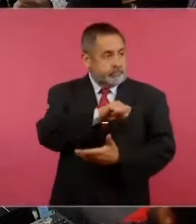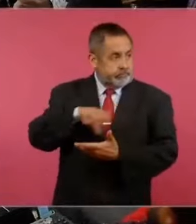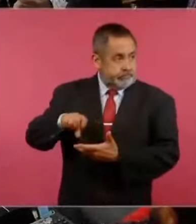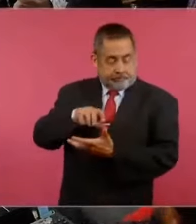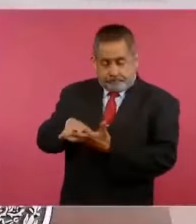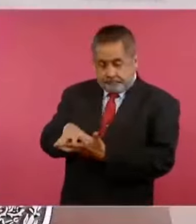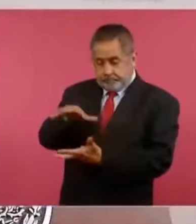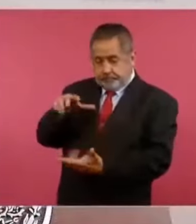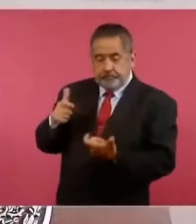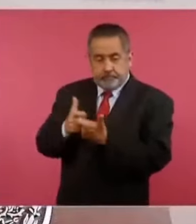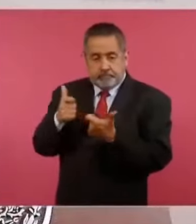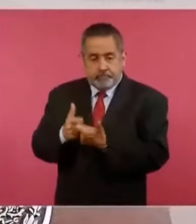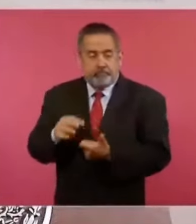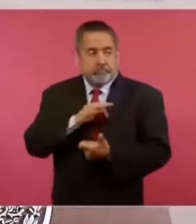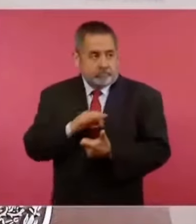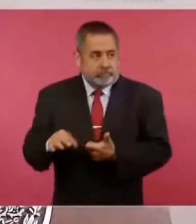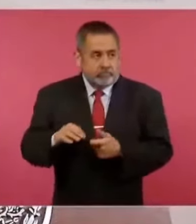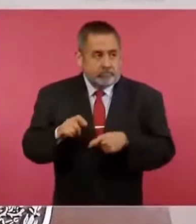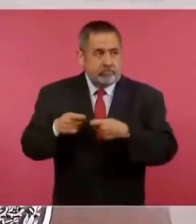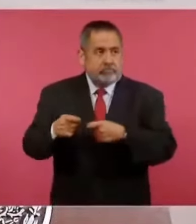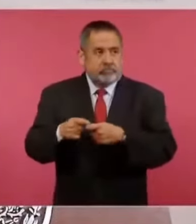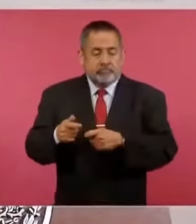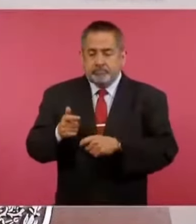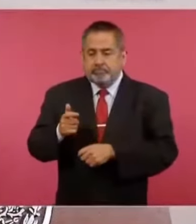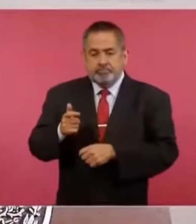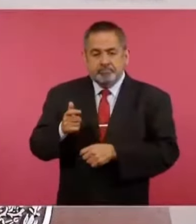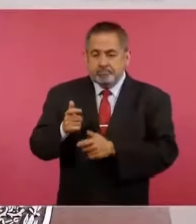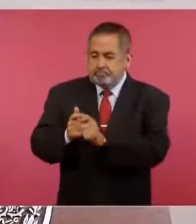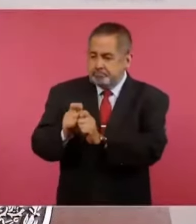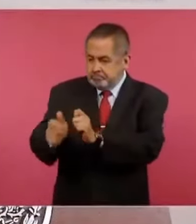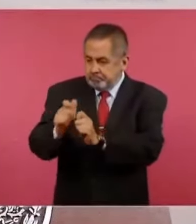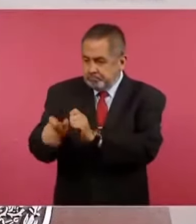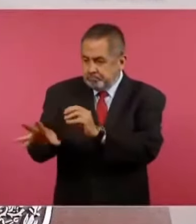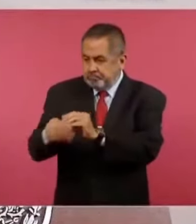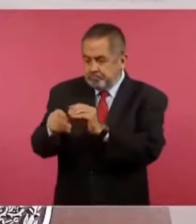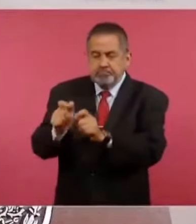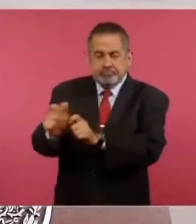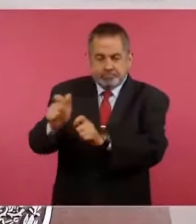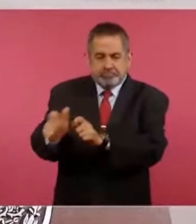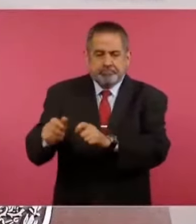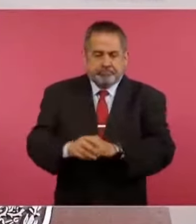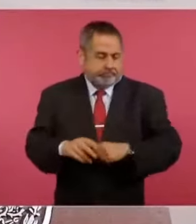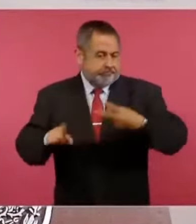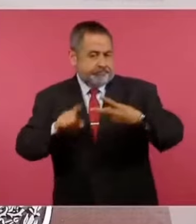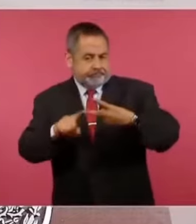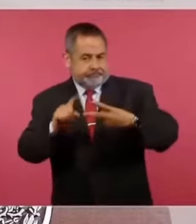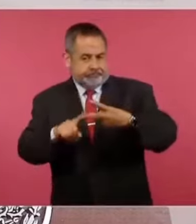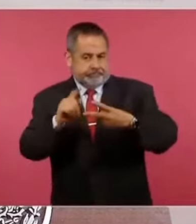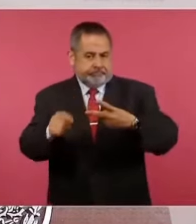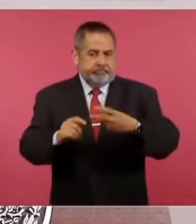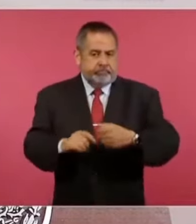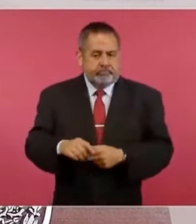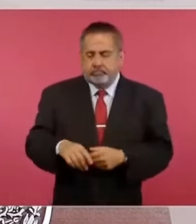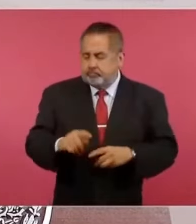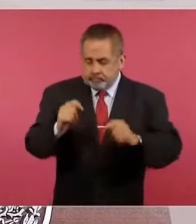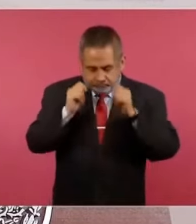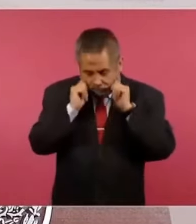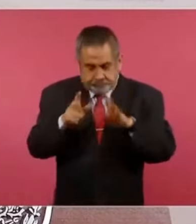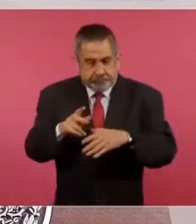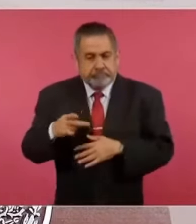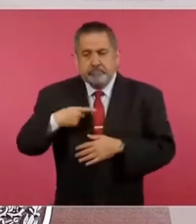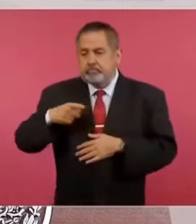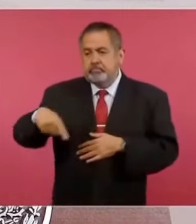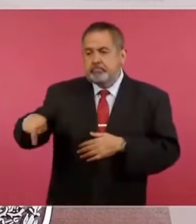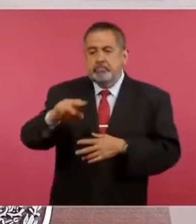hacer eso, que pueda pagar ese complemento. Y la otra es que de cualquier manera para el trabajador